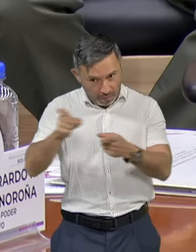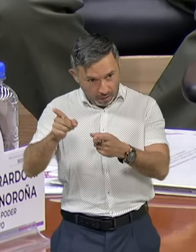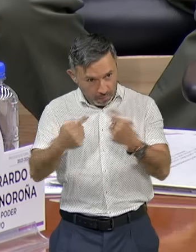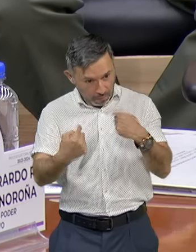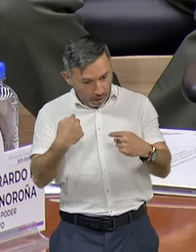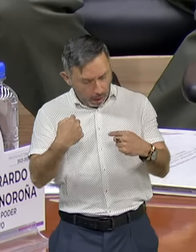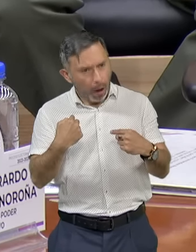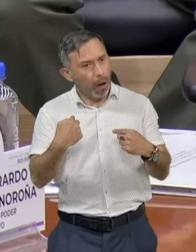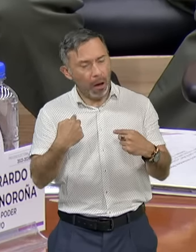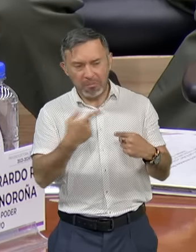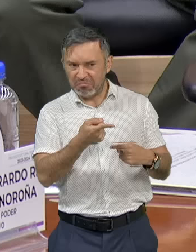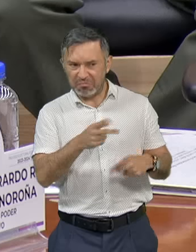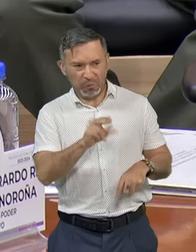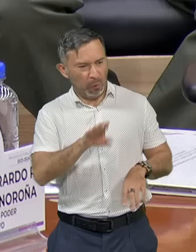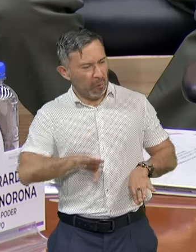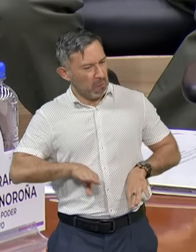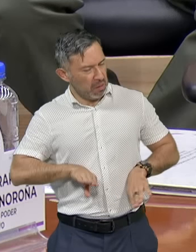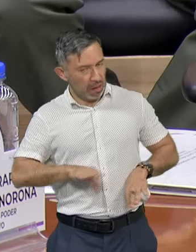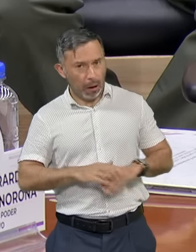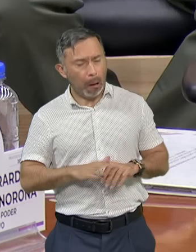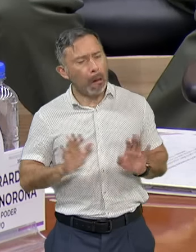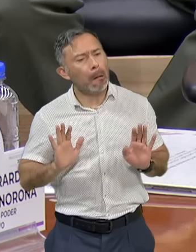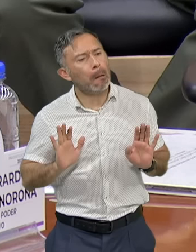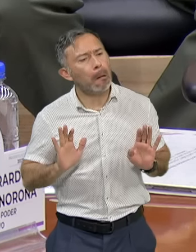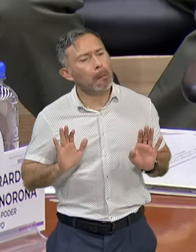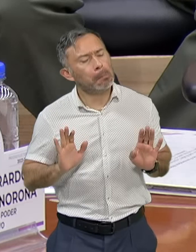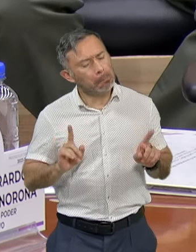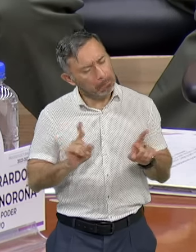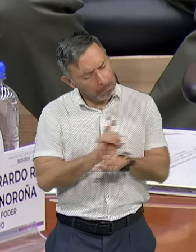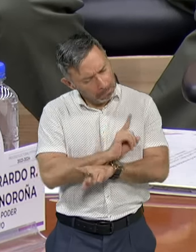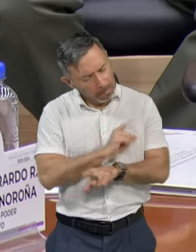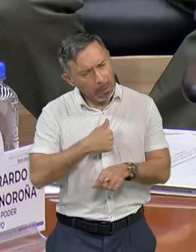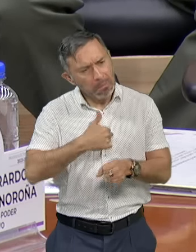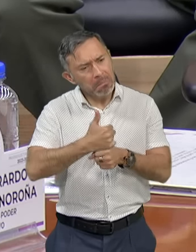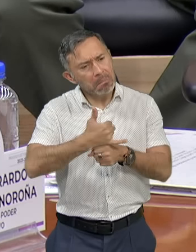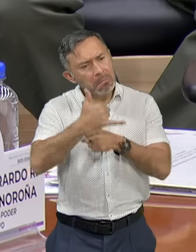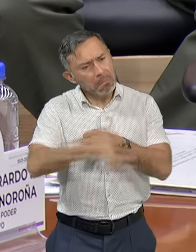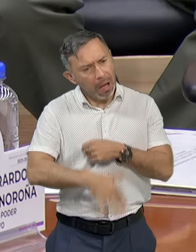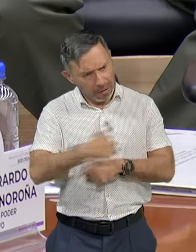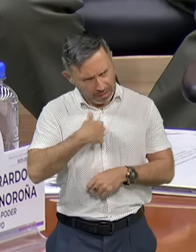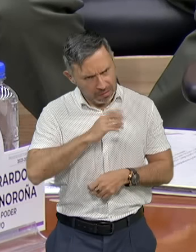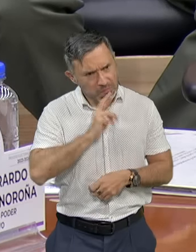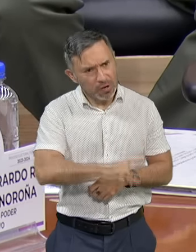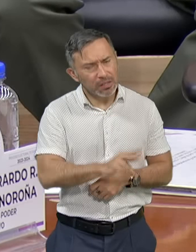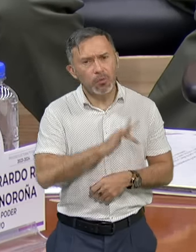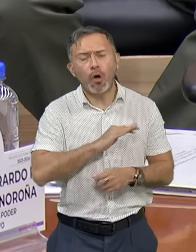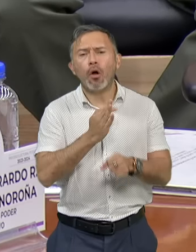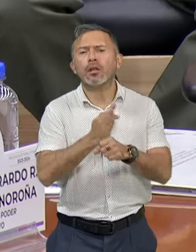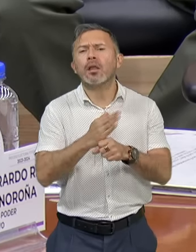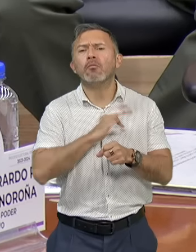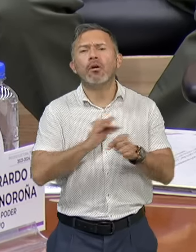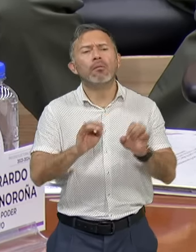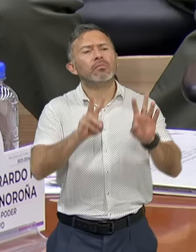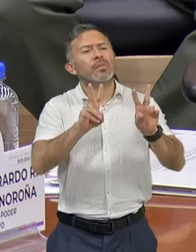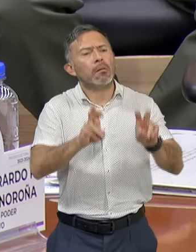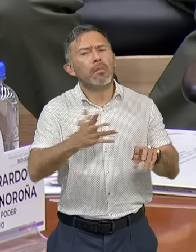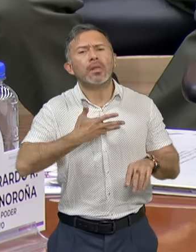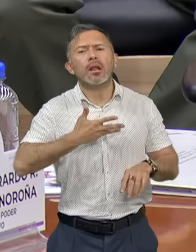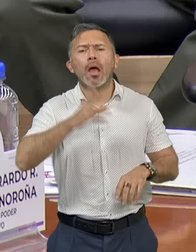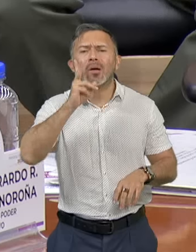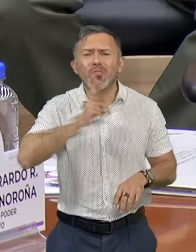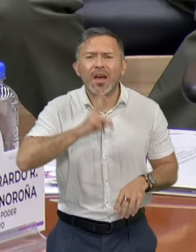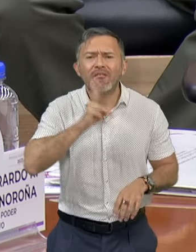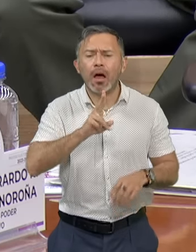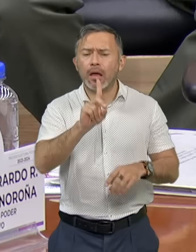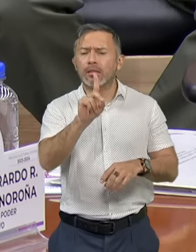responder yo creo que aquí estamos para contribuir al proceso y para hablar de hechos objetivos yo doy datos doy elementos